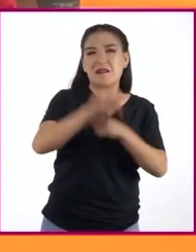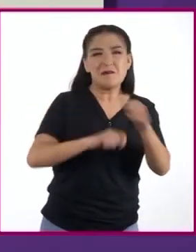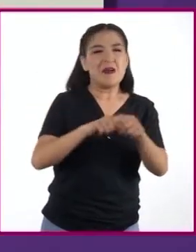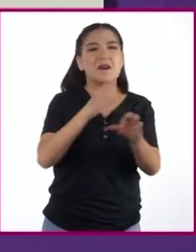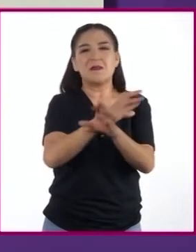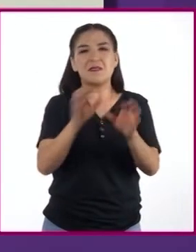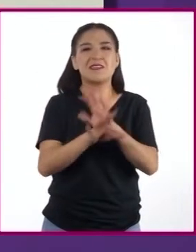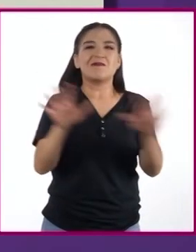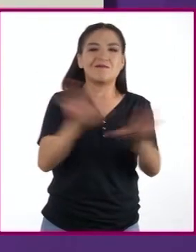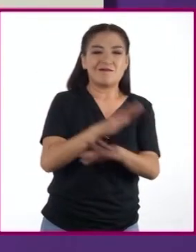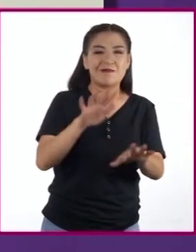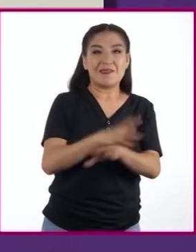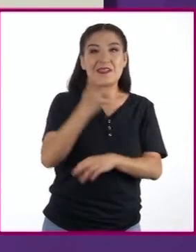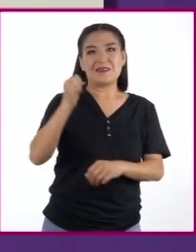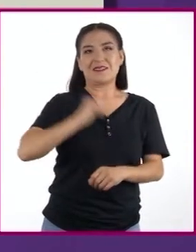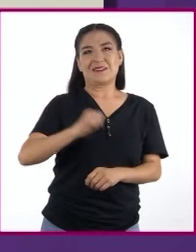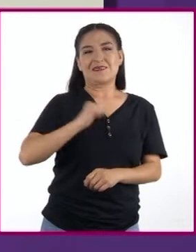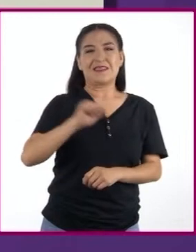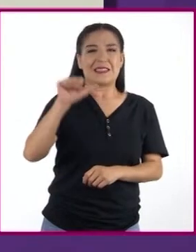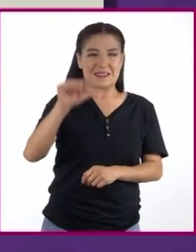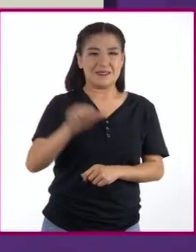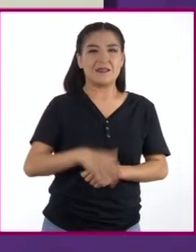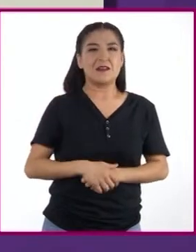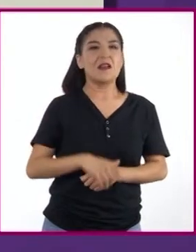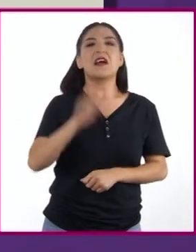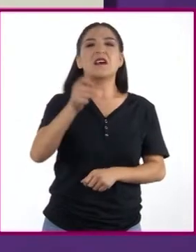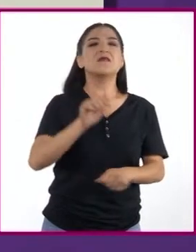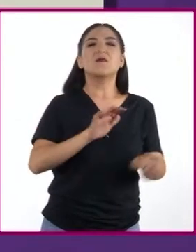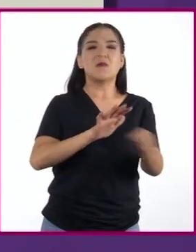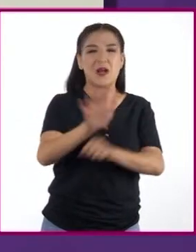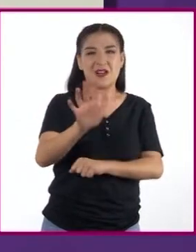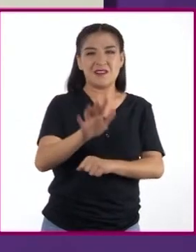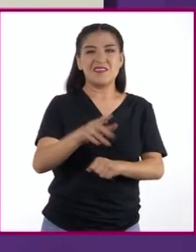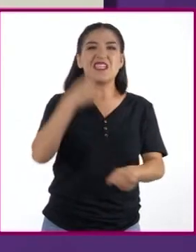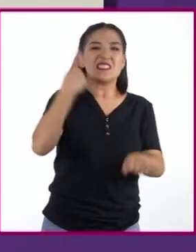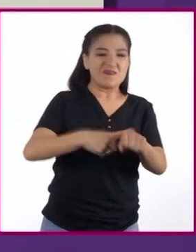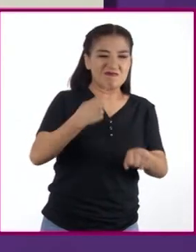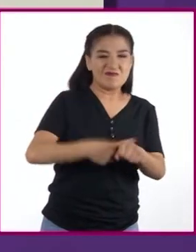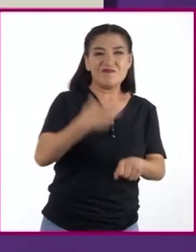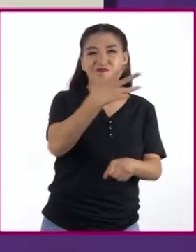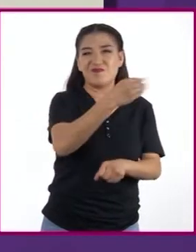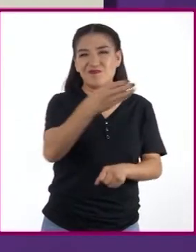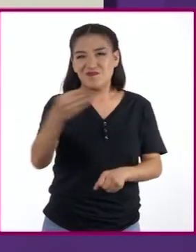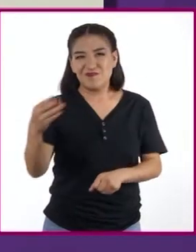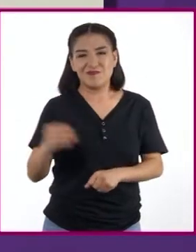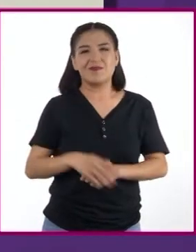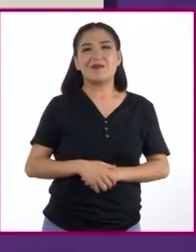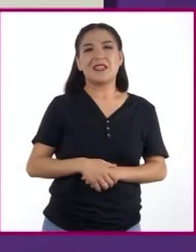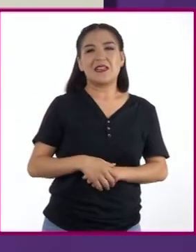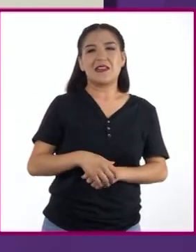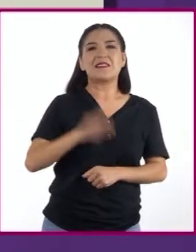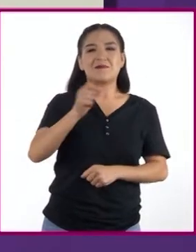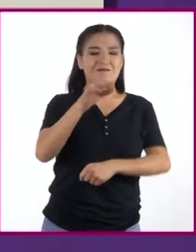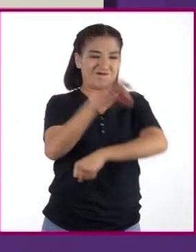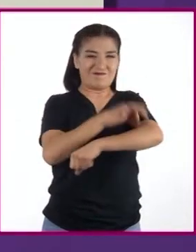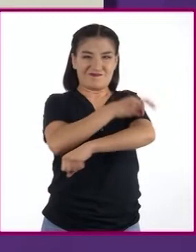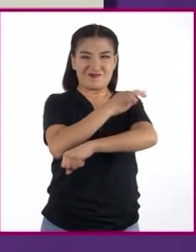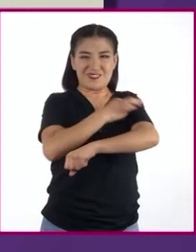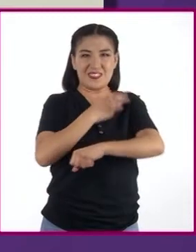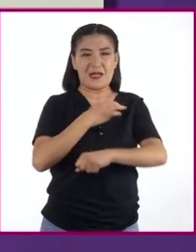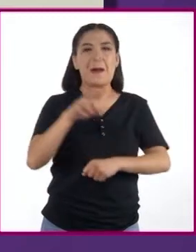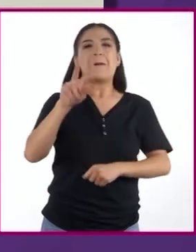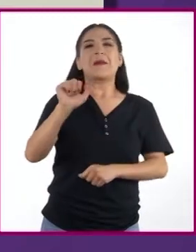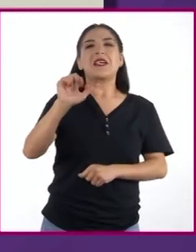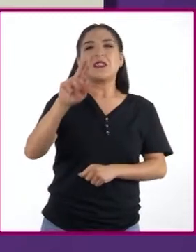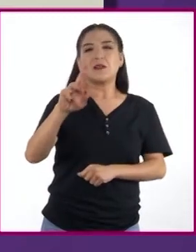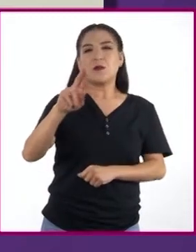XVI, principalmente por la propagación de enfermedades como el sarampión y la